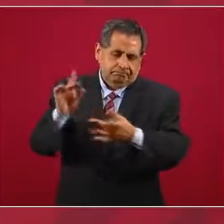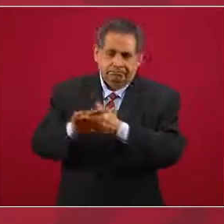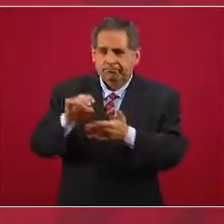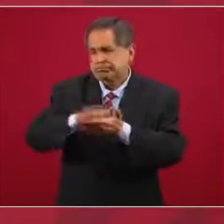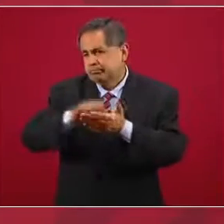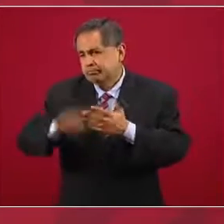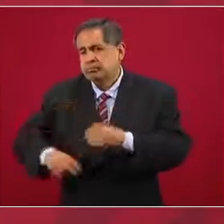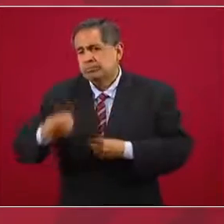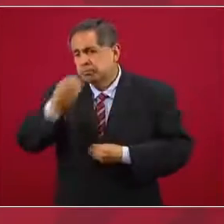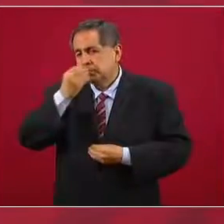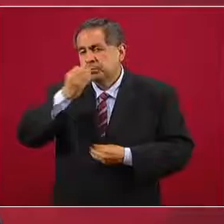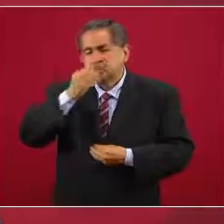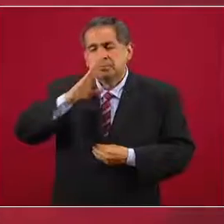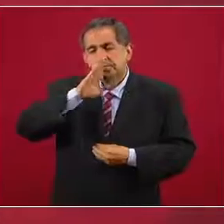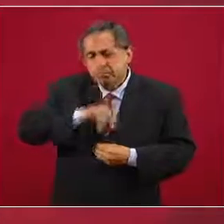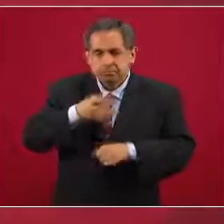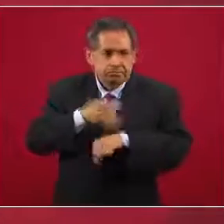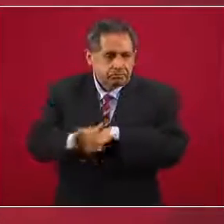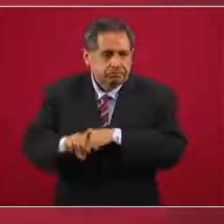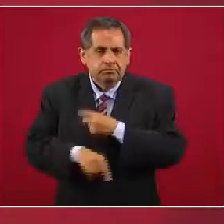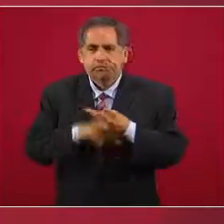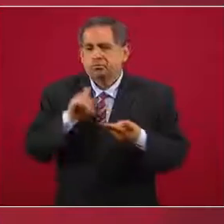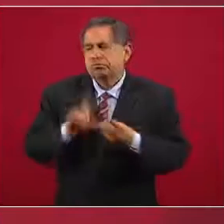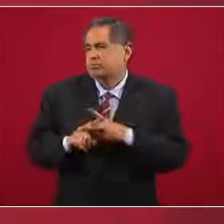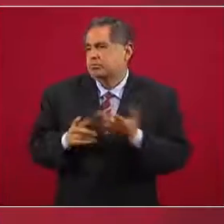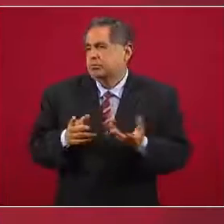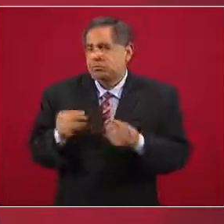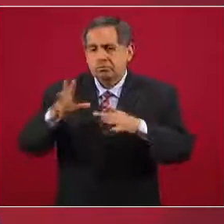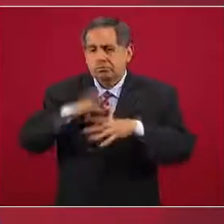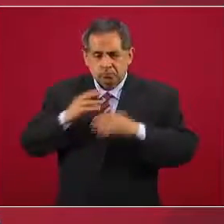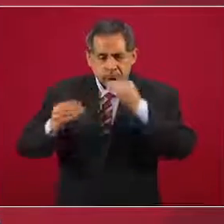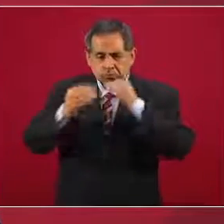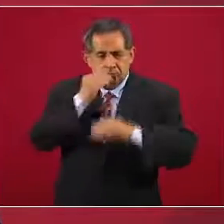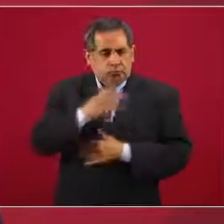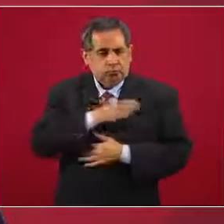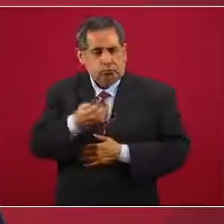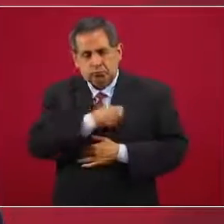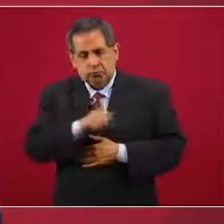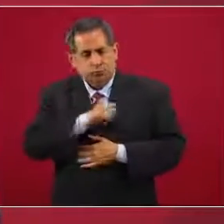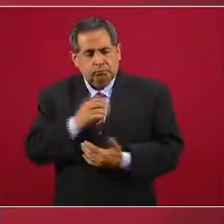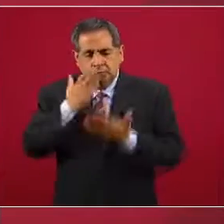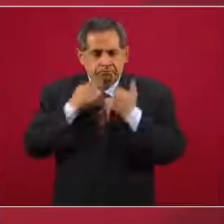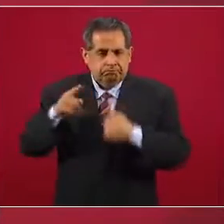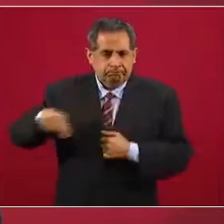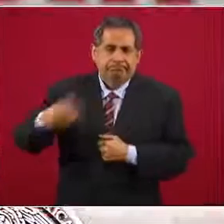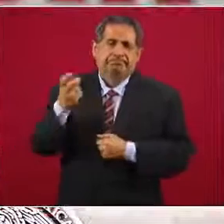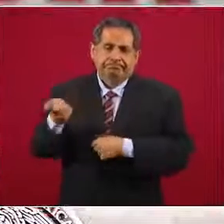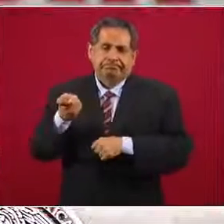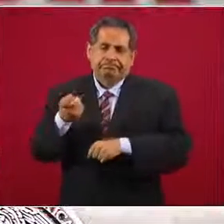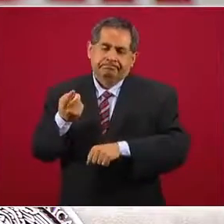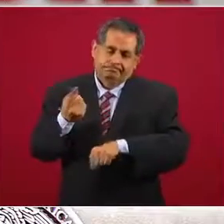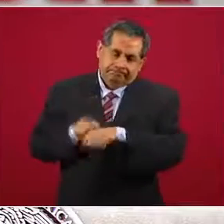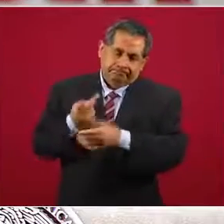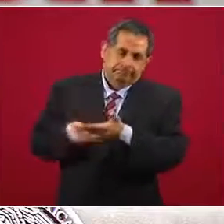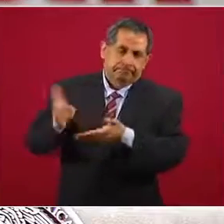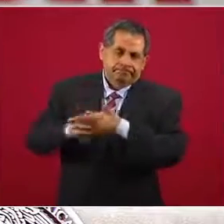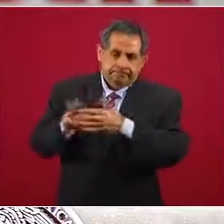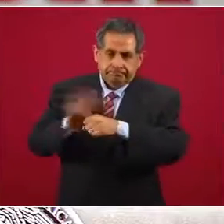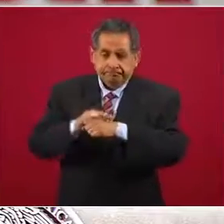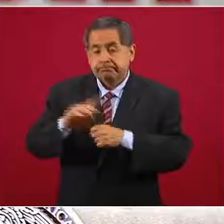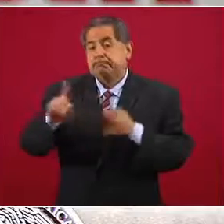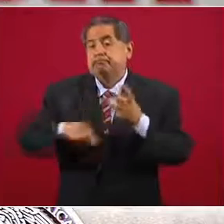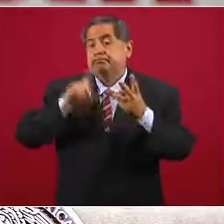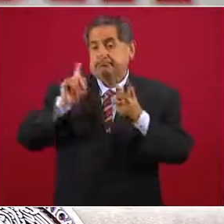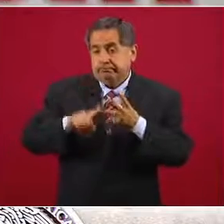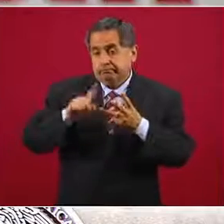causadas por la mala alimentación y un acceso insuficiente a alimentación saludable. Pero en tercer lugar,